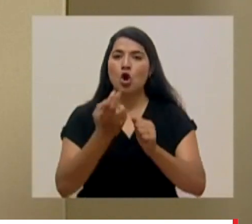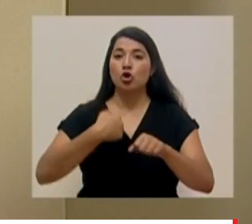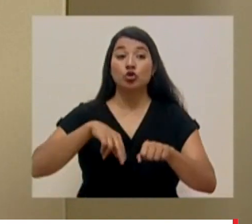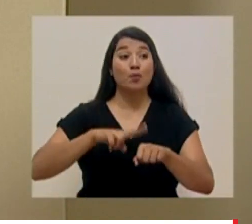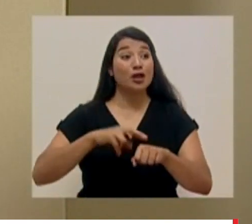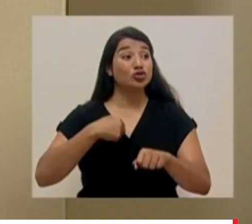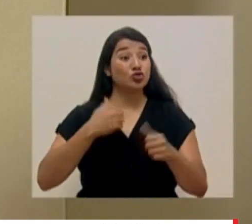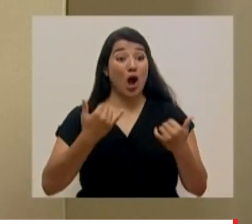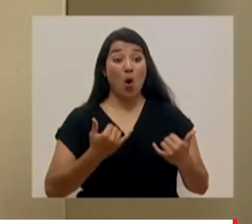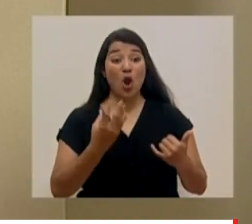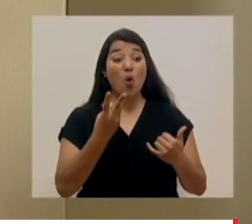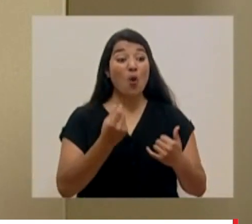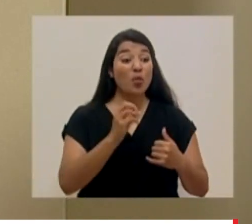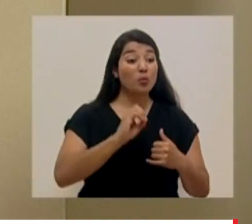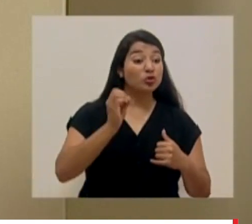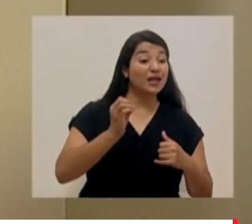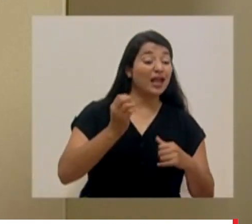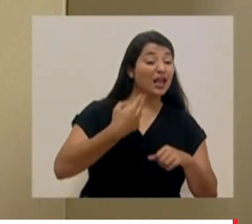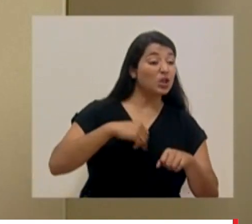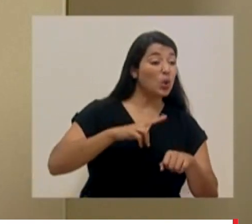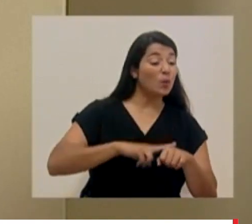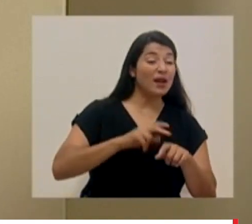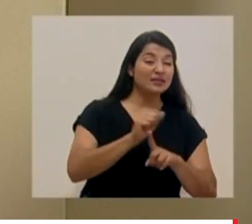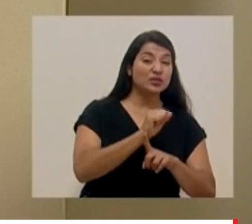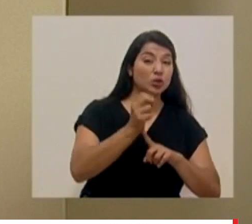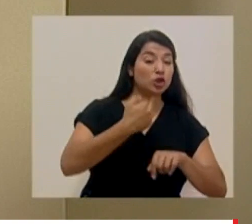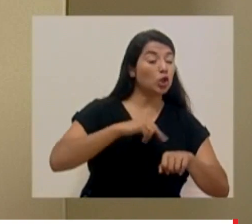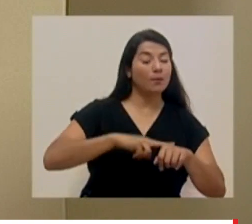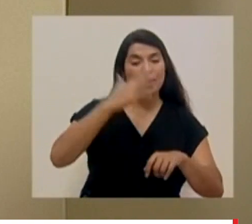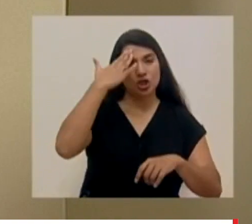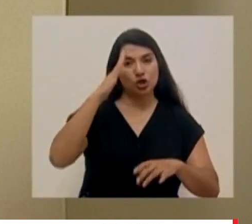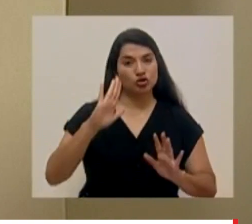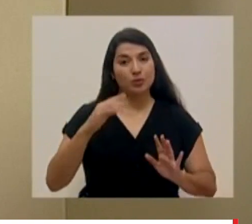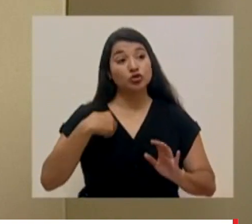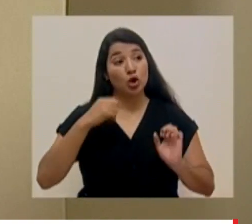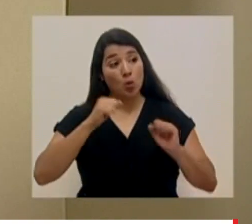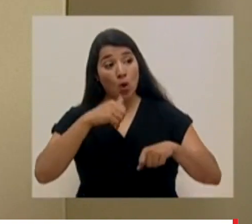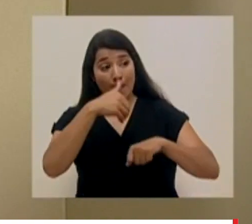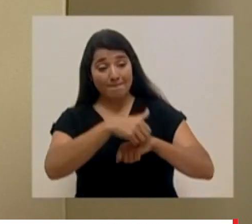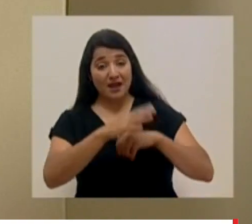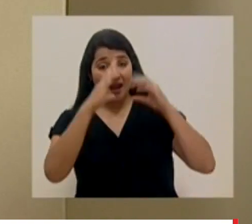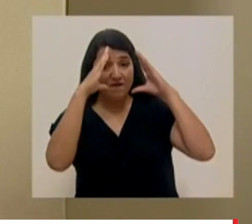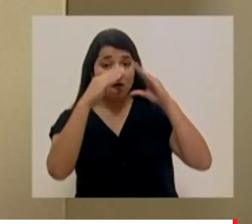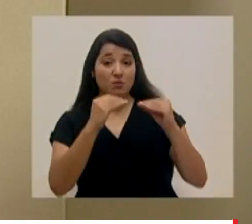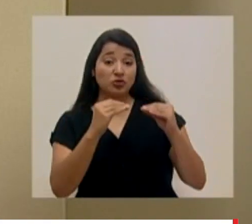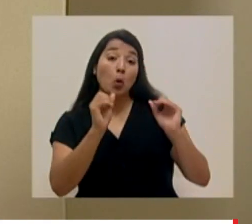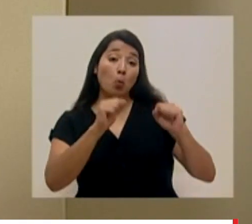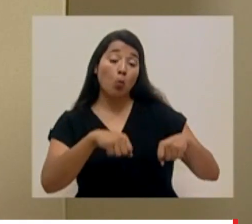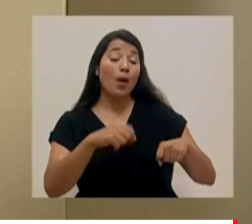lo que serían datos normales inclusive por patología, por tipo de perfil de paciente. Y en cuanto a